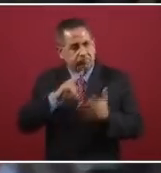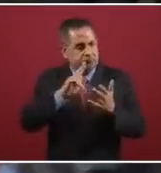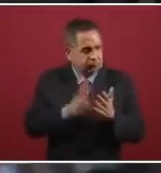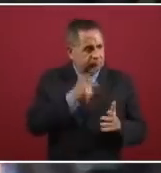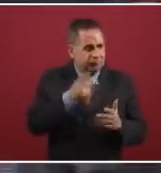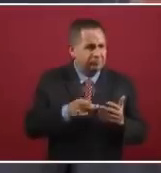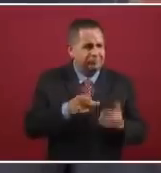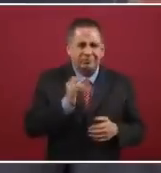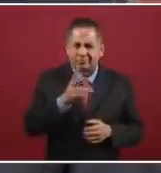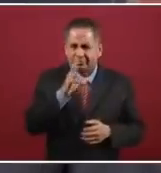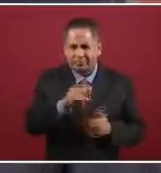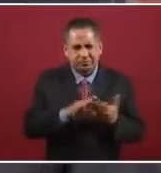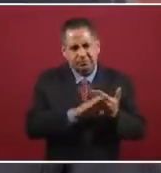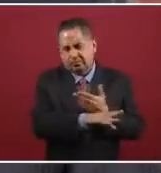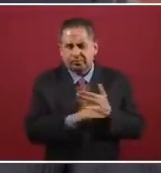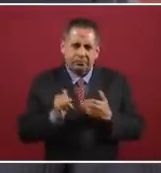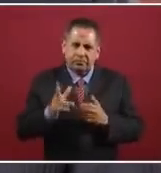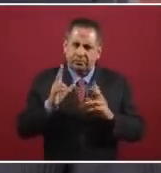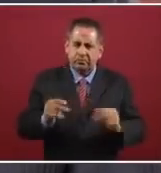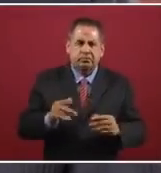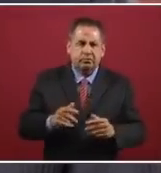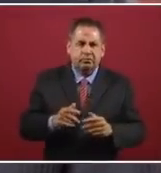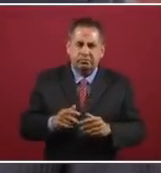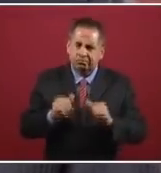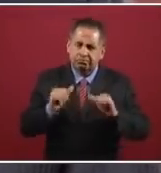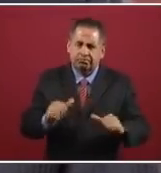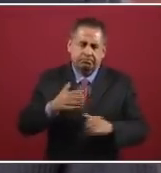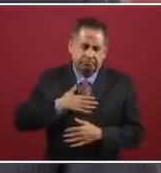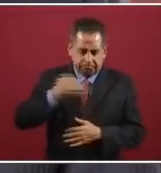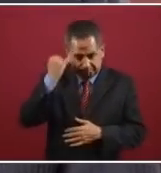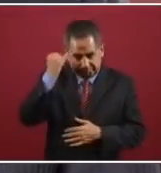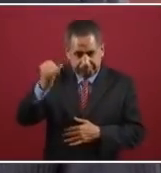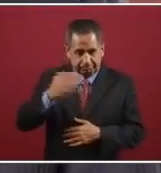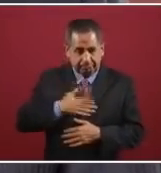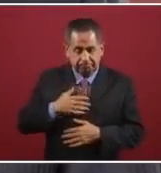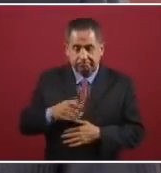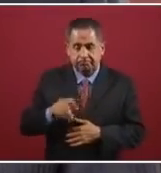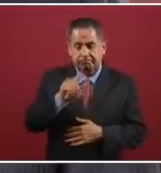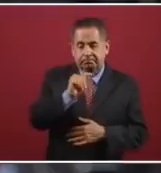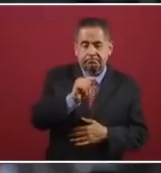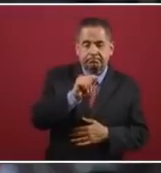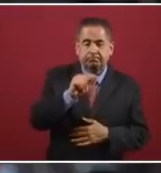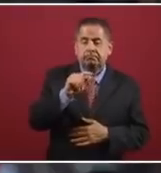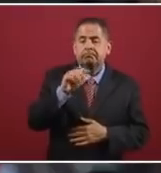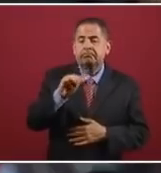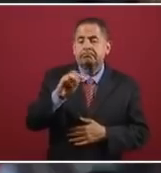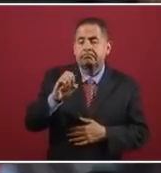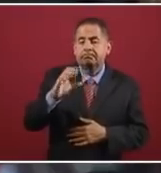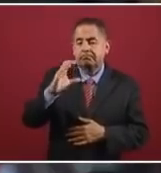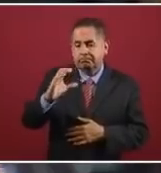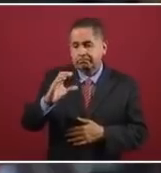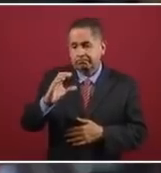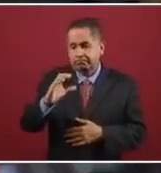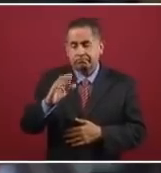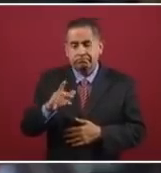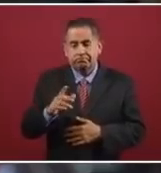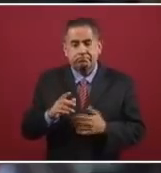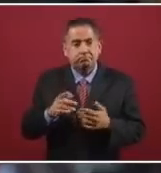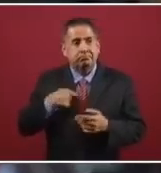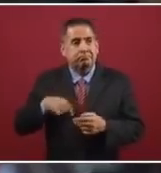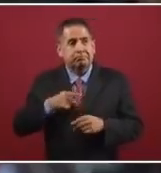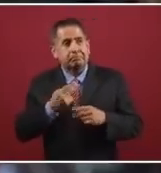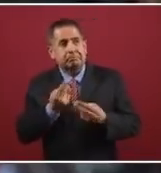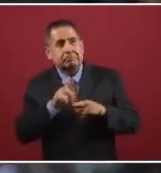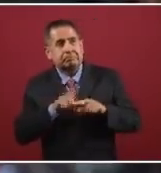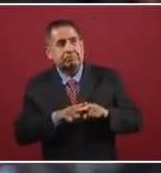repitan esas condiciones de vulnerabilidad? Desde mi punto de vista, el Tratado de Libre Comercio ha propiciado la dependencia de nuestro